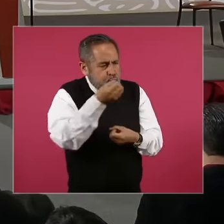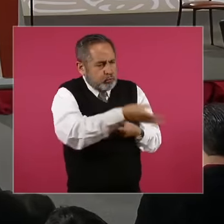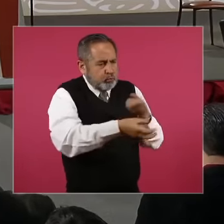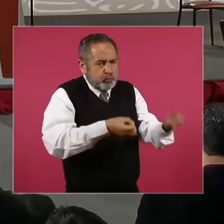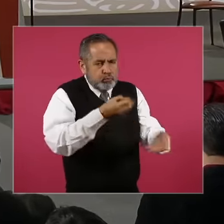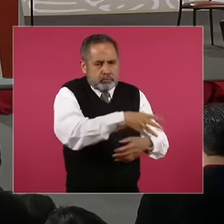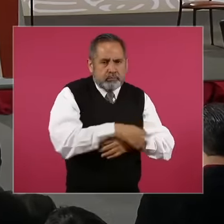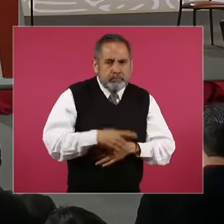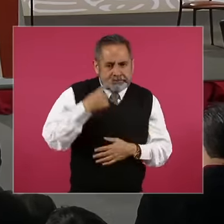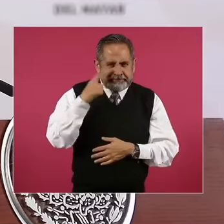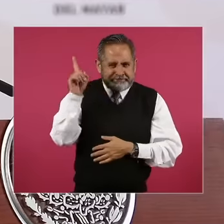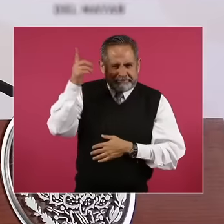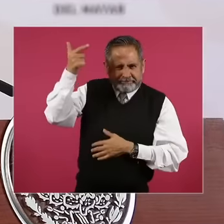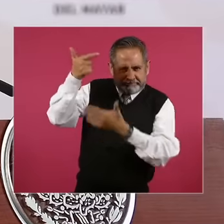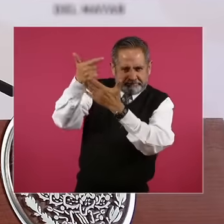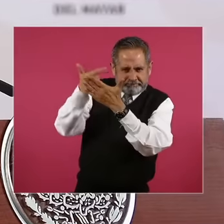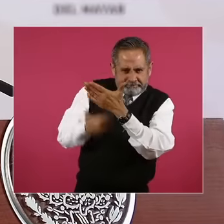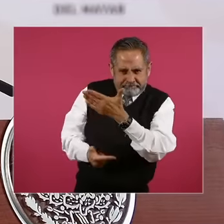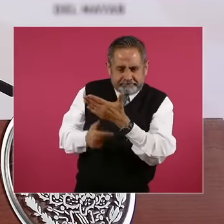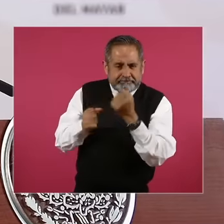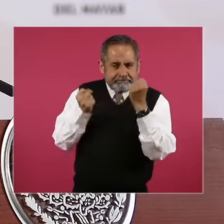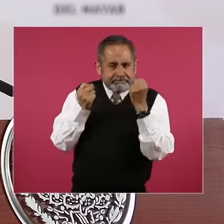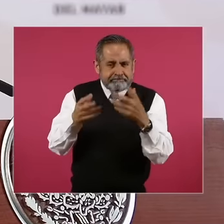Fundación Maelva, AC.